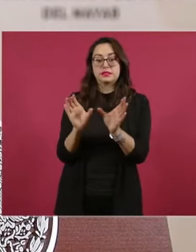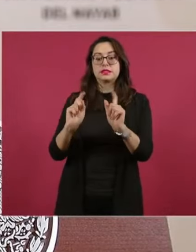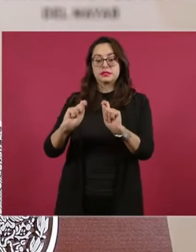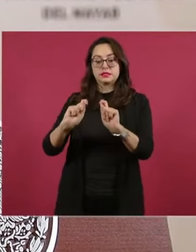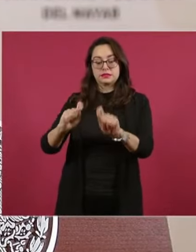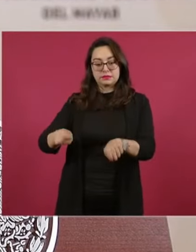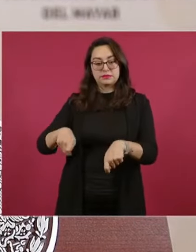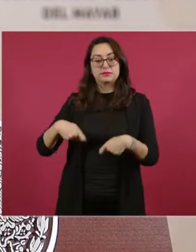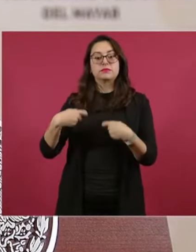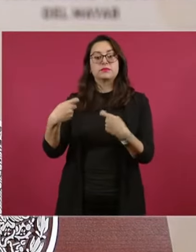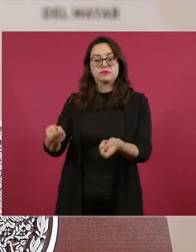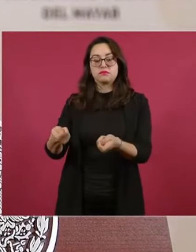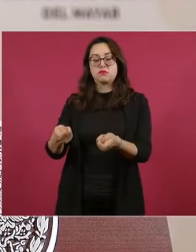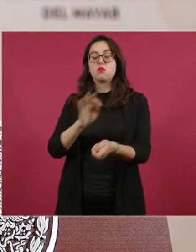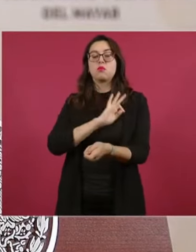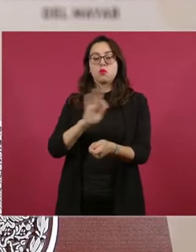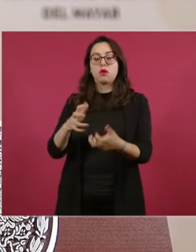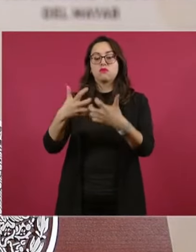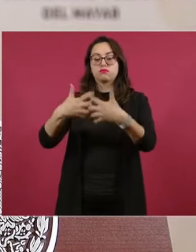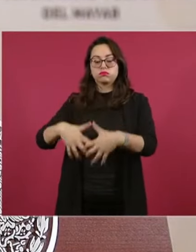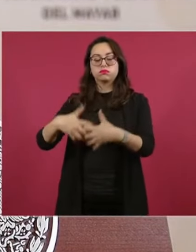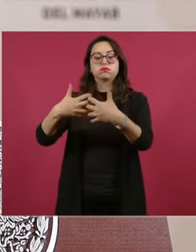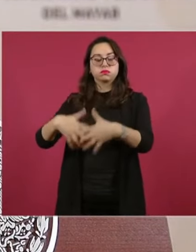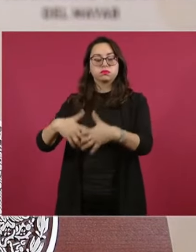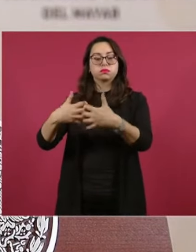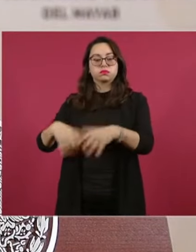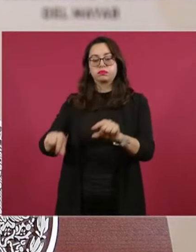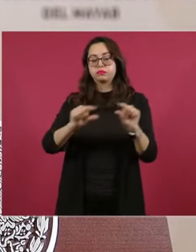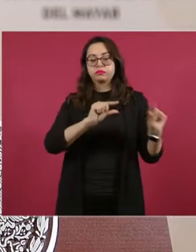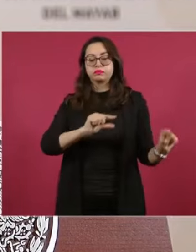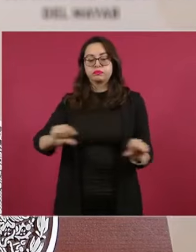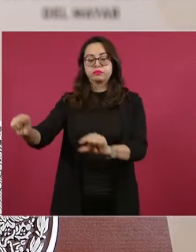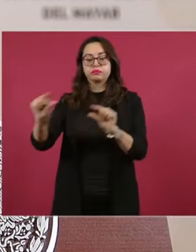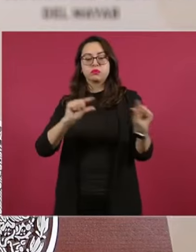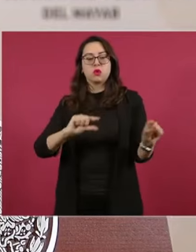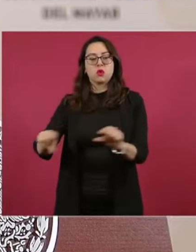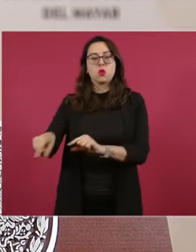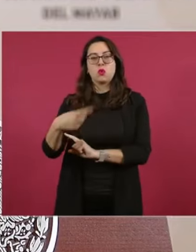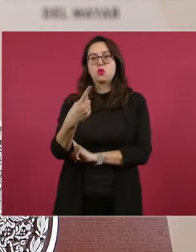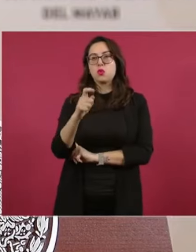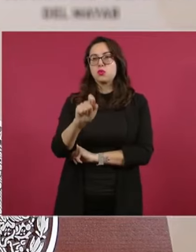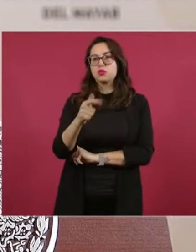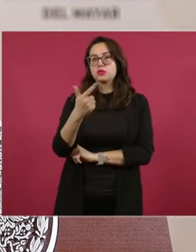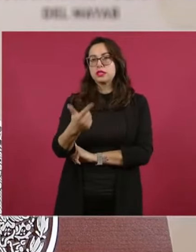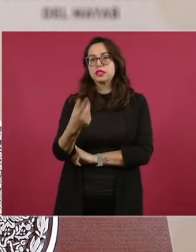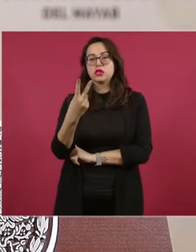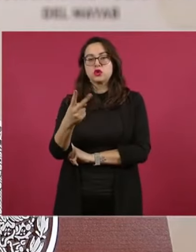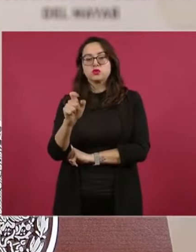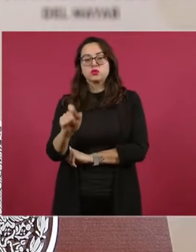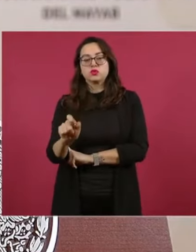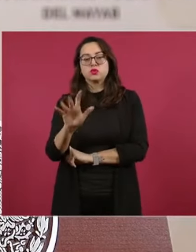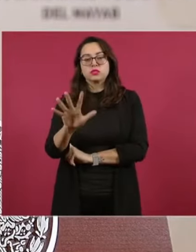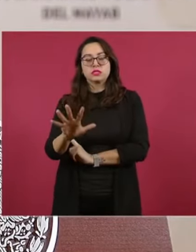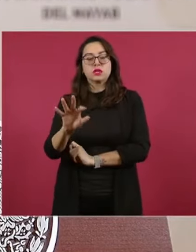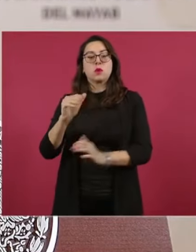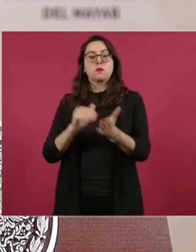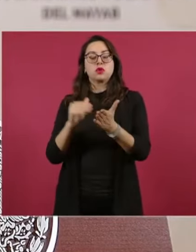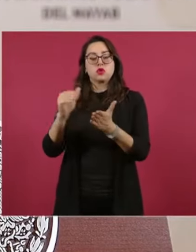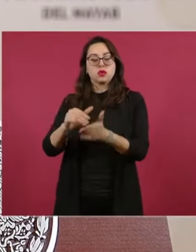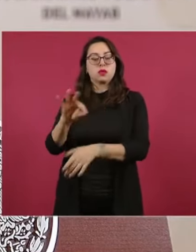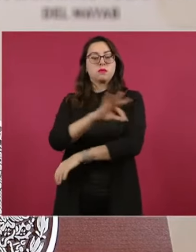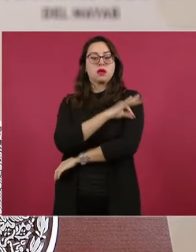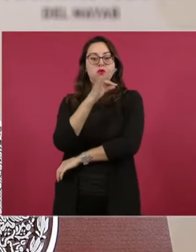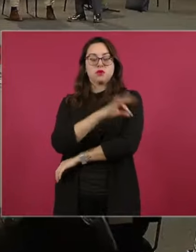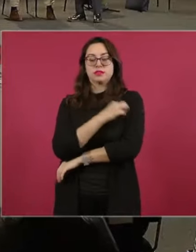prácticas de manufactura y serán entre 1.7 y 2.5 millones de vacunas mensuales la producción los